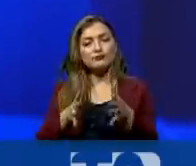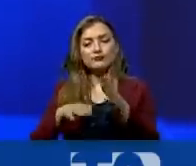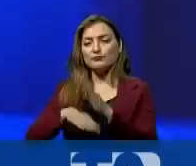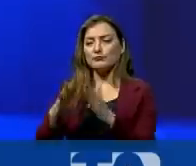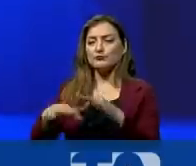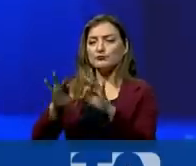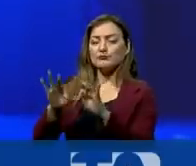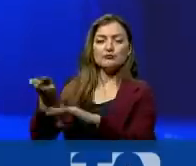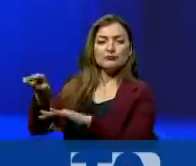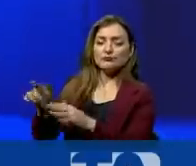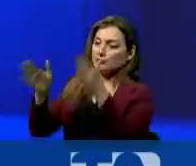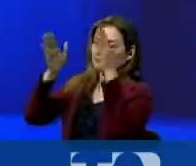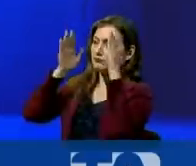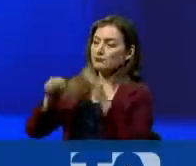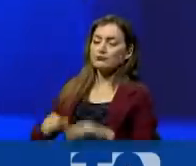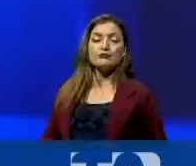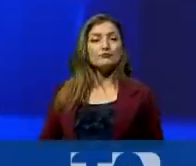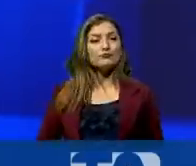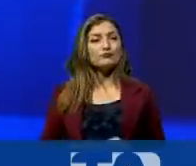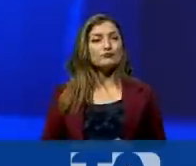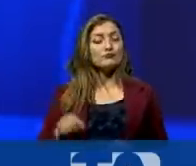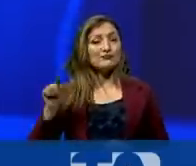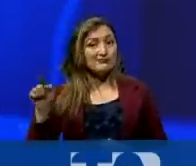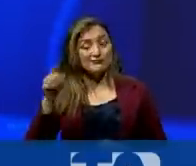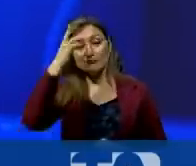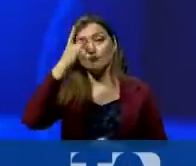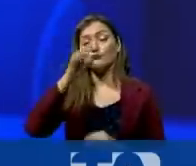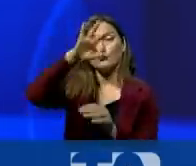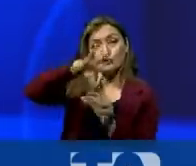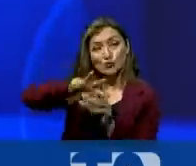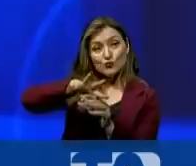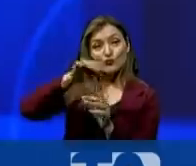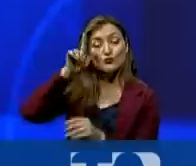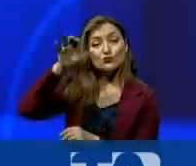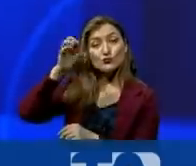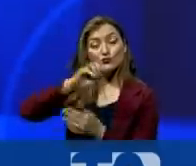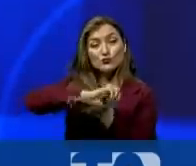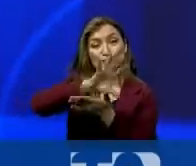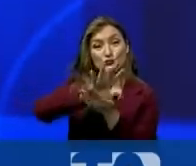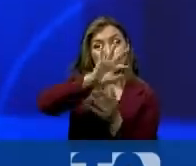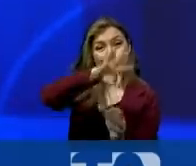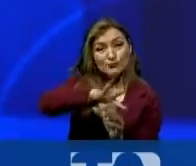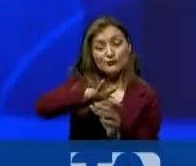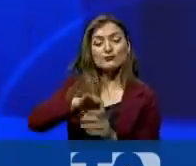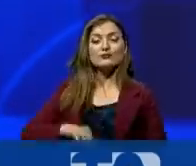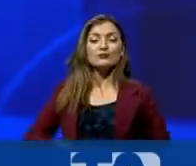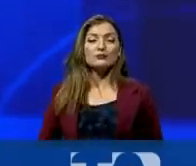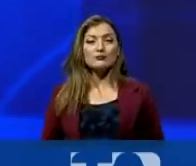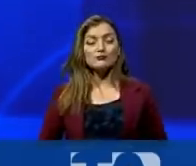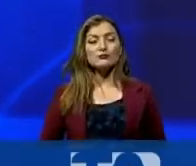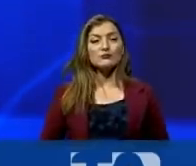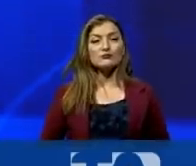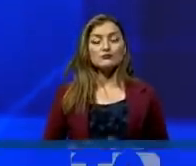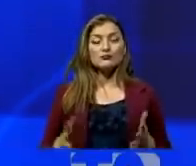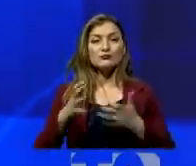en el centro a ellos nos debemos ellos fueron quienes eligieron tanto los miembros de la asamblea o el presidente de la república